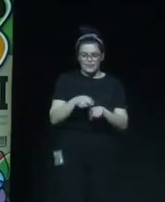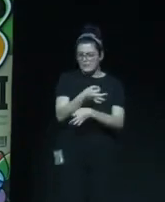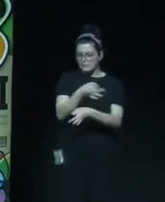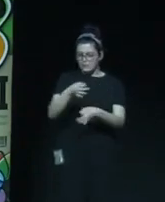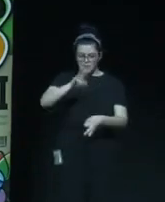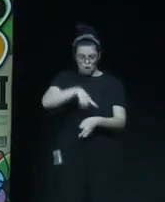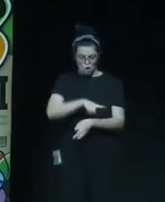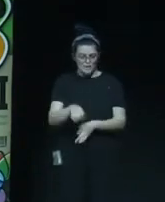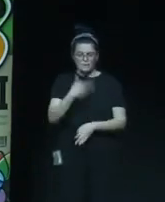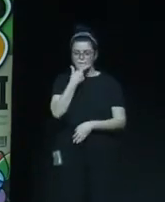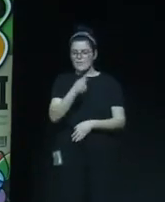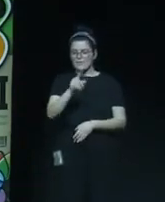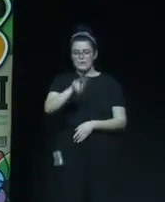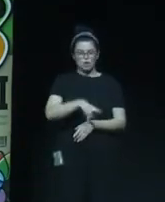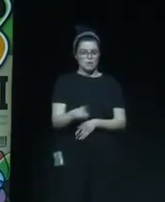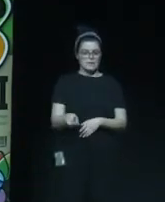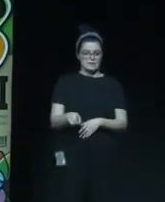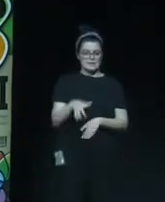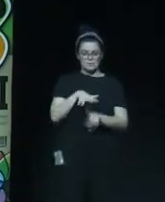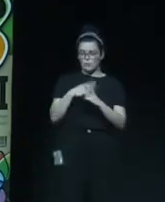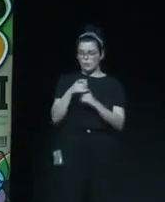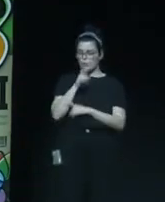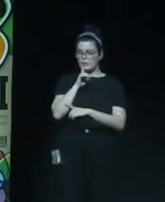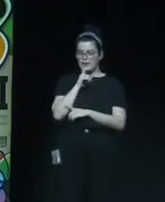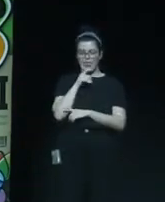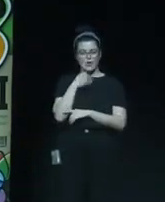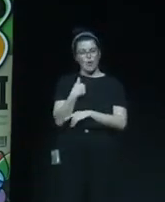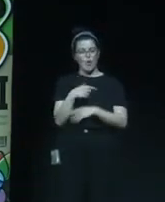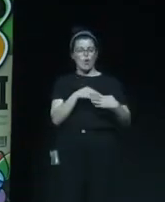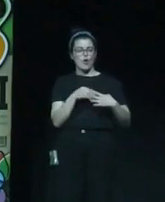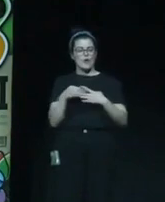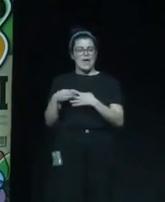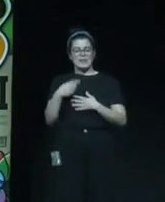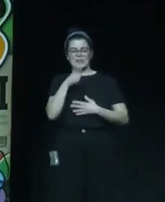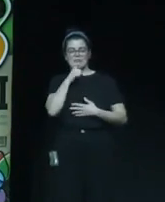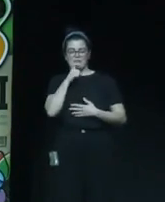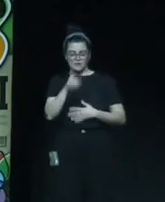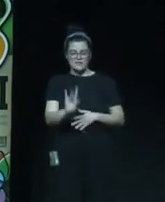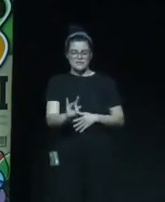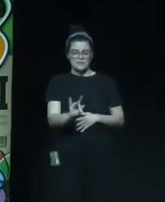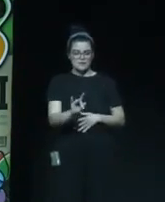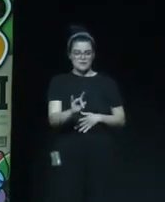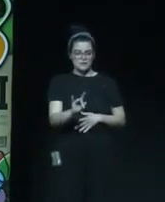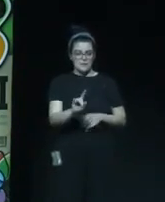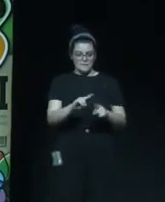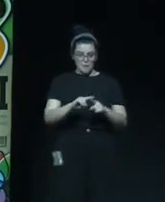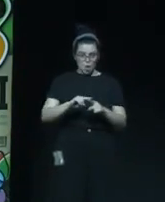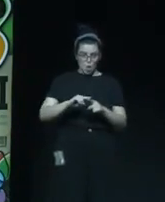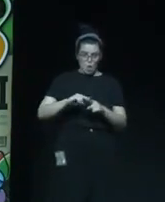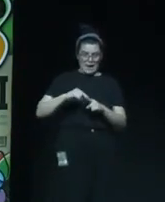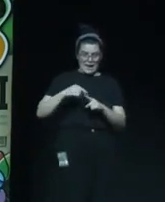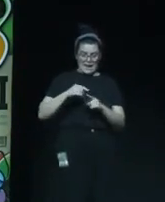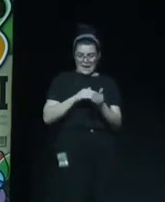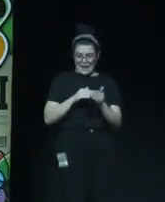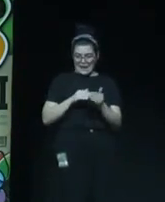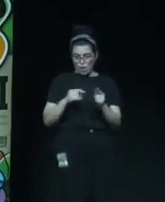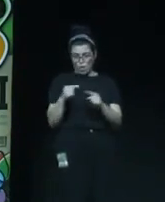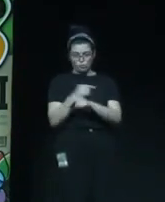fácil gobernar en situaciones tan complicadas, pero no es lo mismo que lo que va a venir después, no es igual.